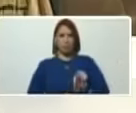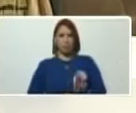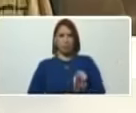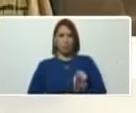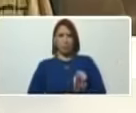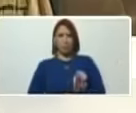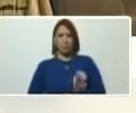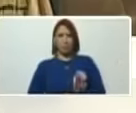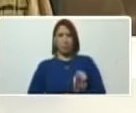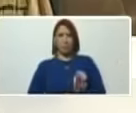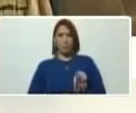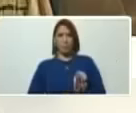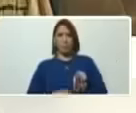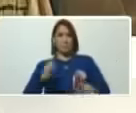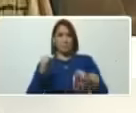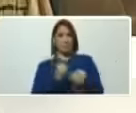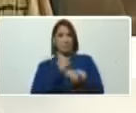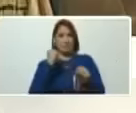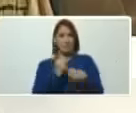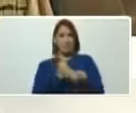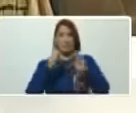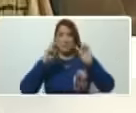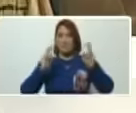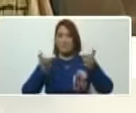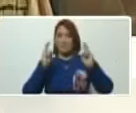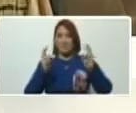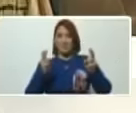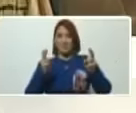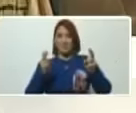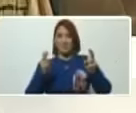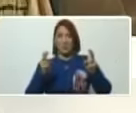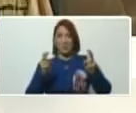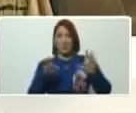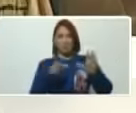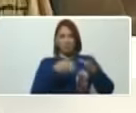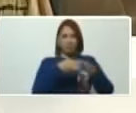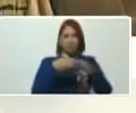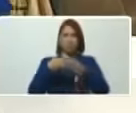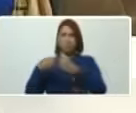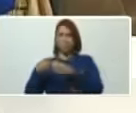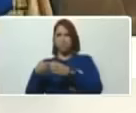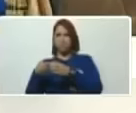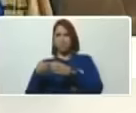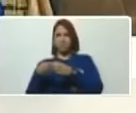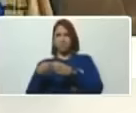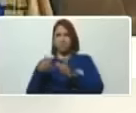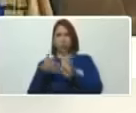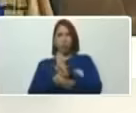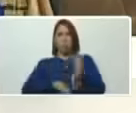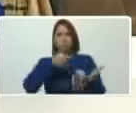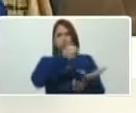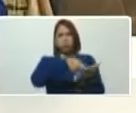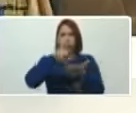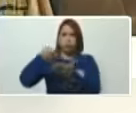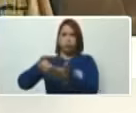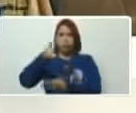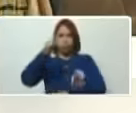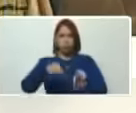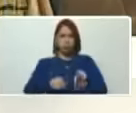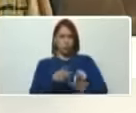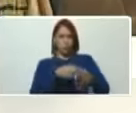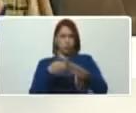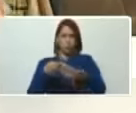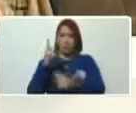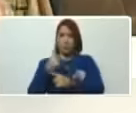Y al trabajo de los temas estructurales, de las inversiones estructurales que